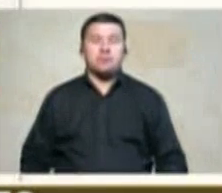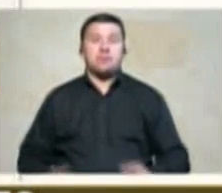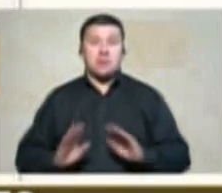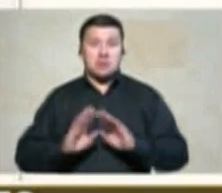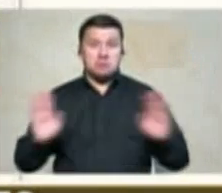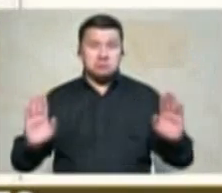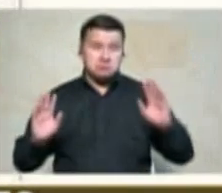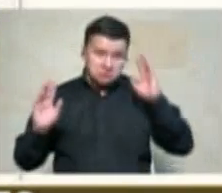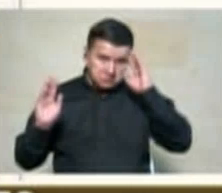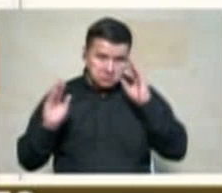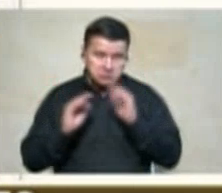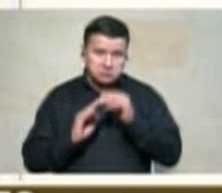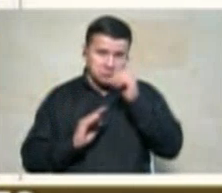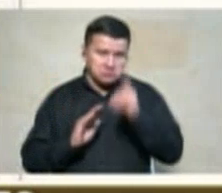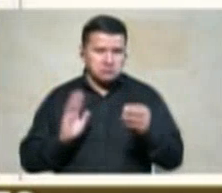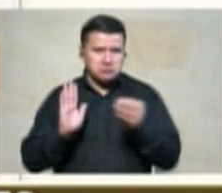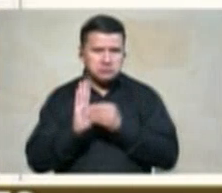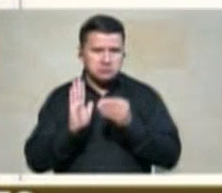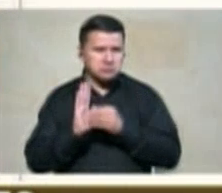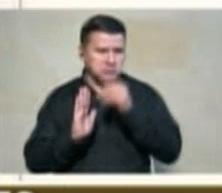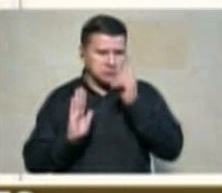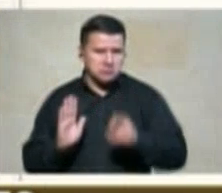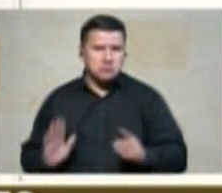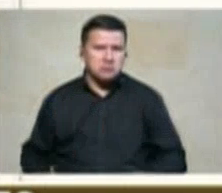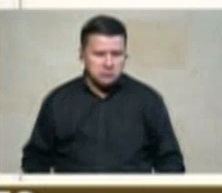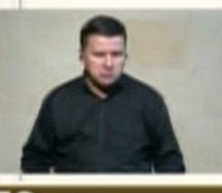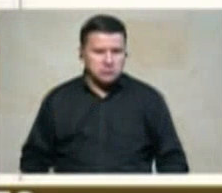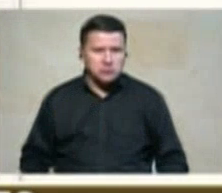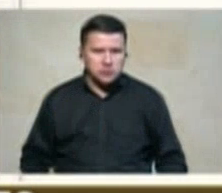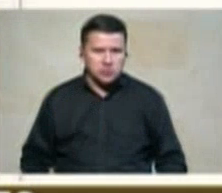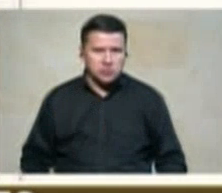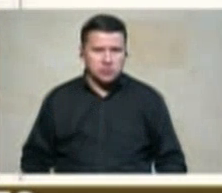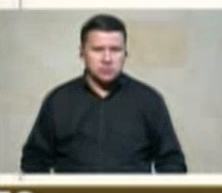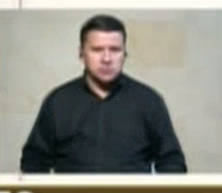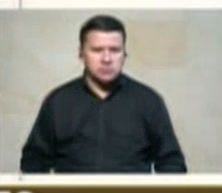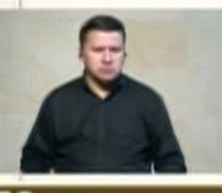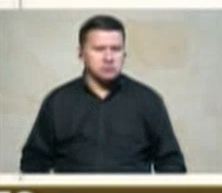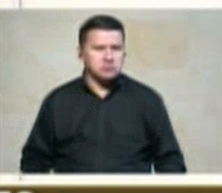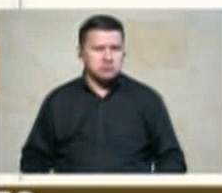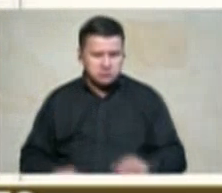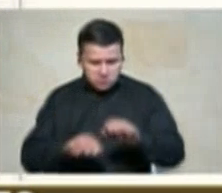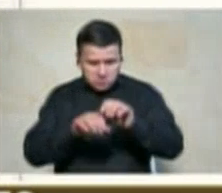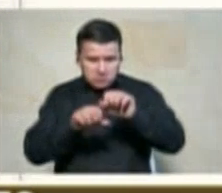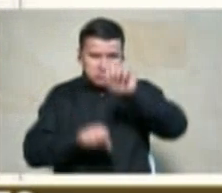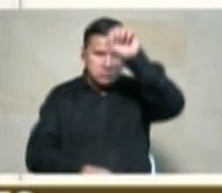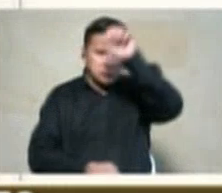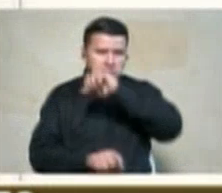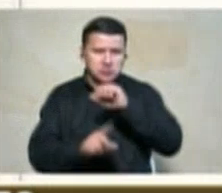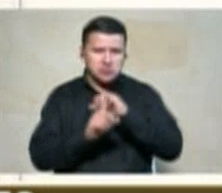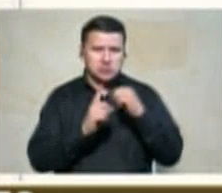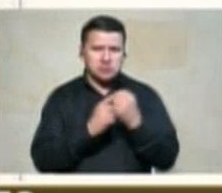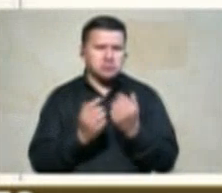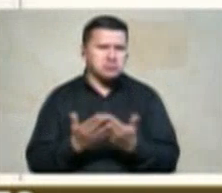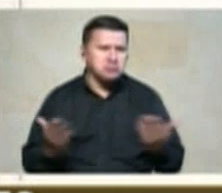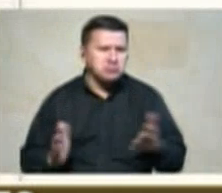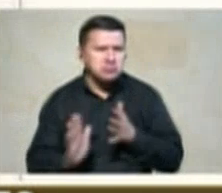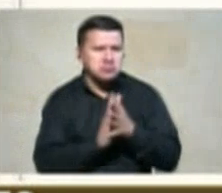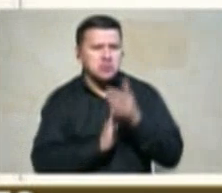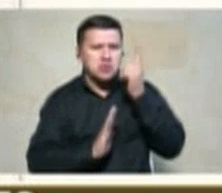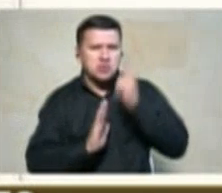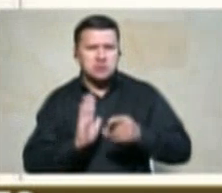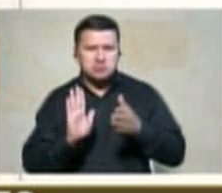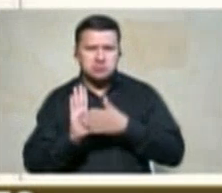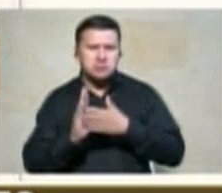Luego, para llevárselo al juez, lo estampamos en un juez, en un mapa, esa cartografía social, donde le contamos al